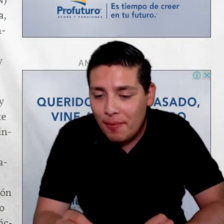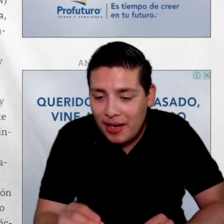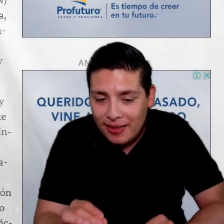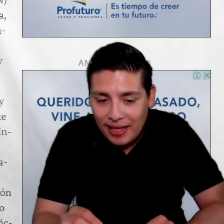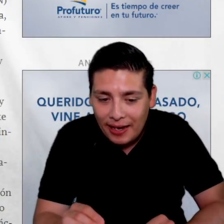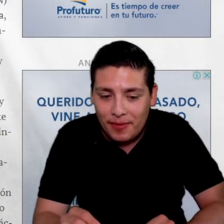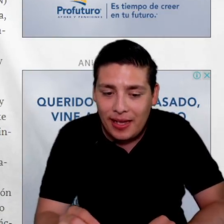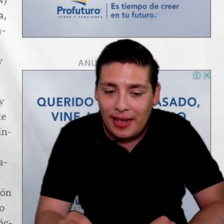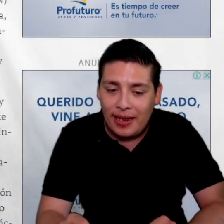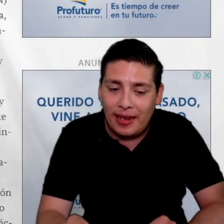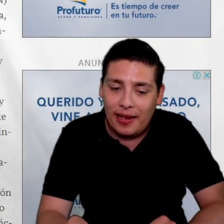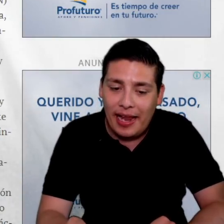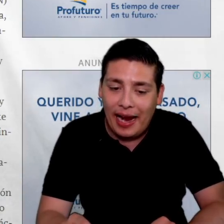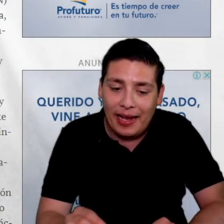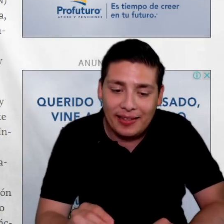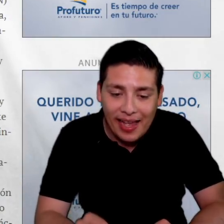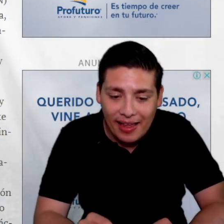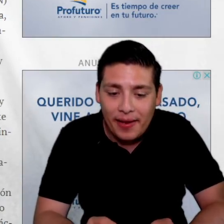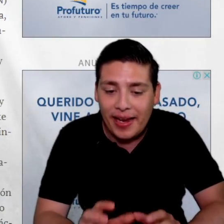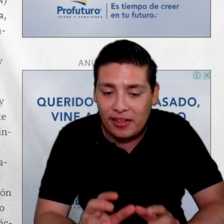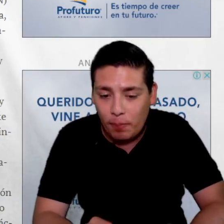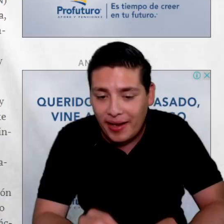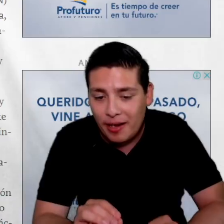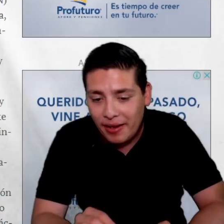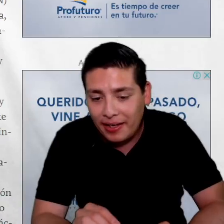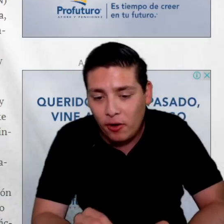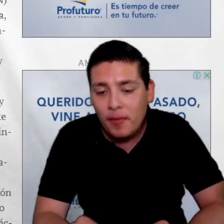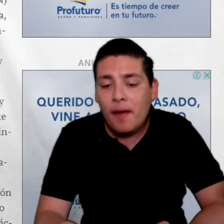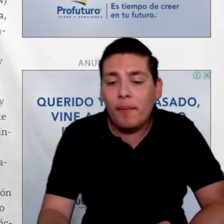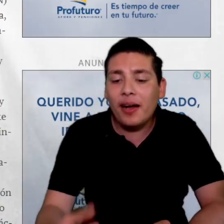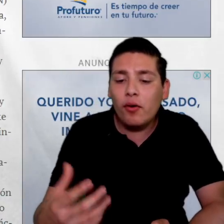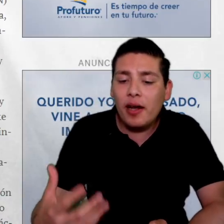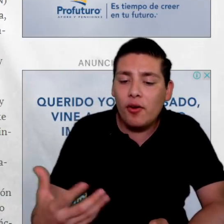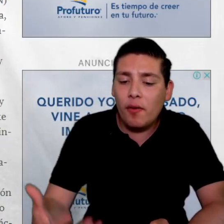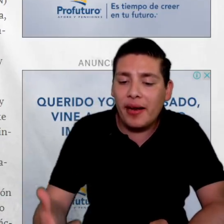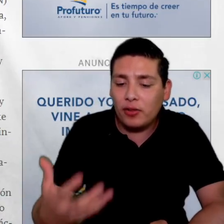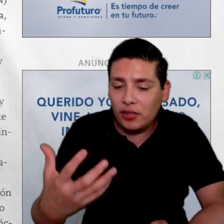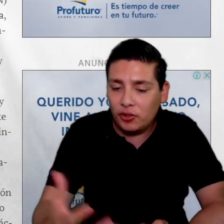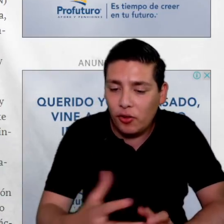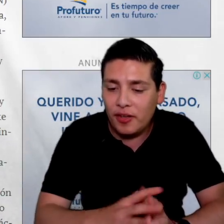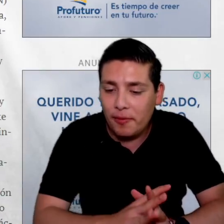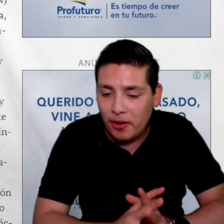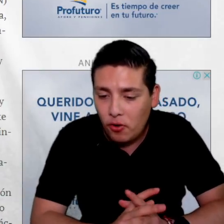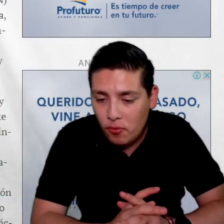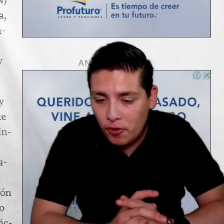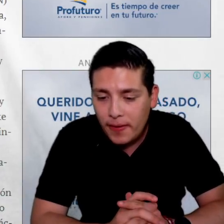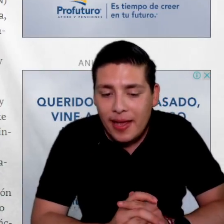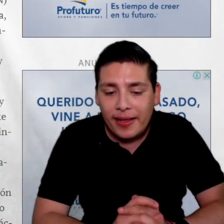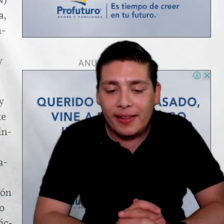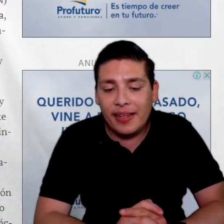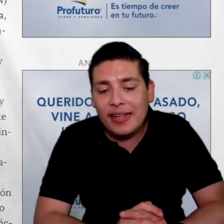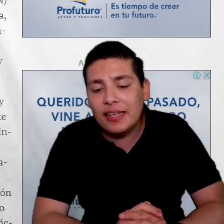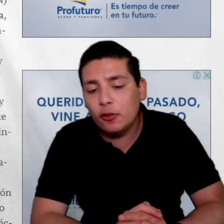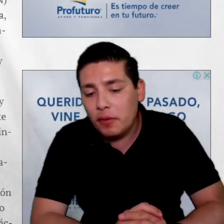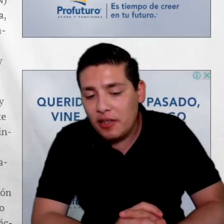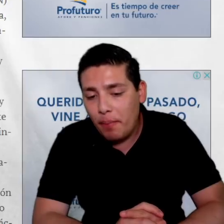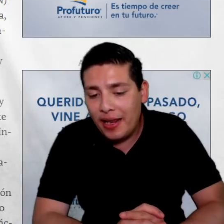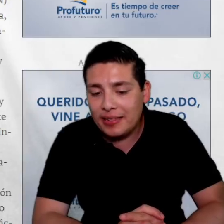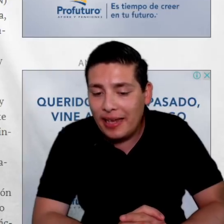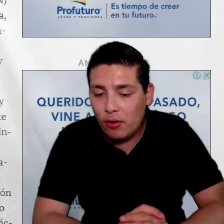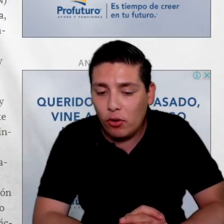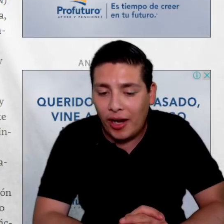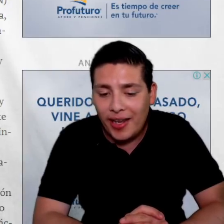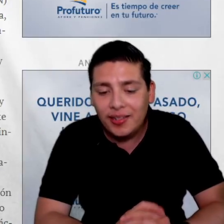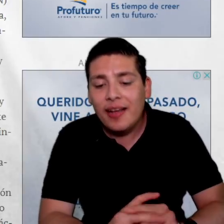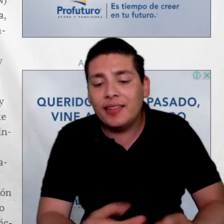origen paramilitar y legalizada en España y México bajo el nombre Asociación del Bien Común, y tiene entre sus